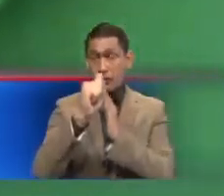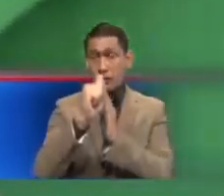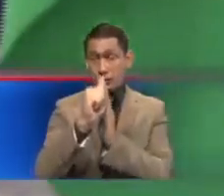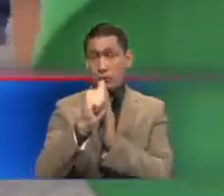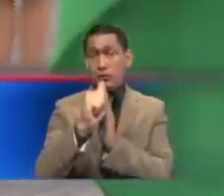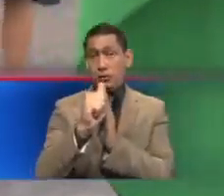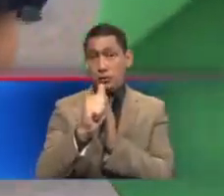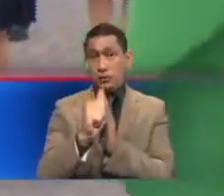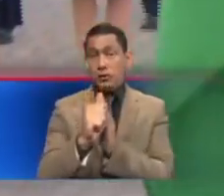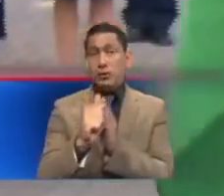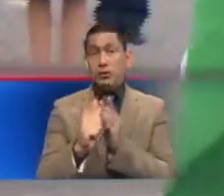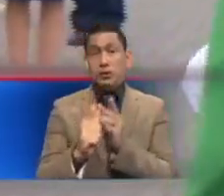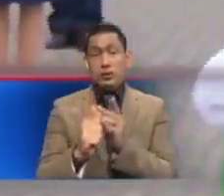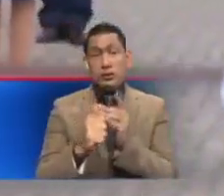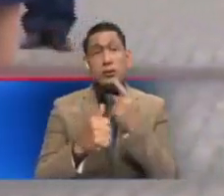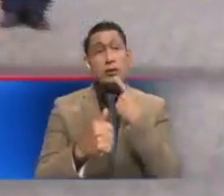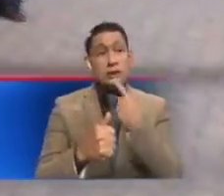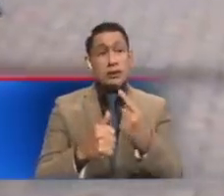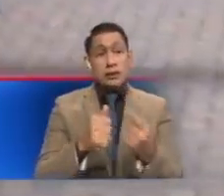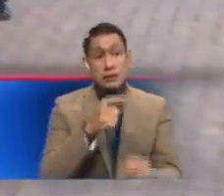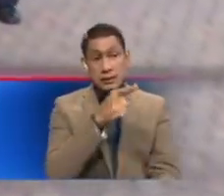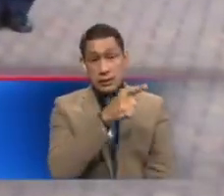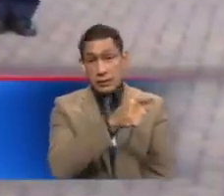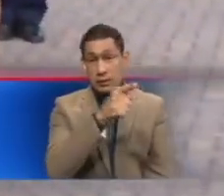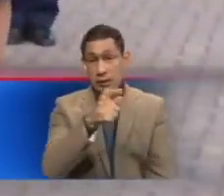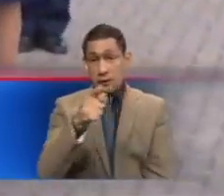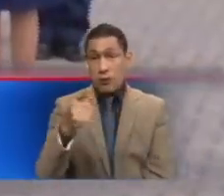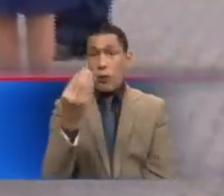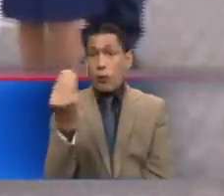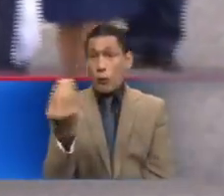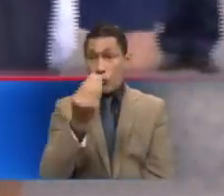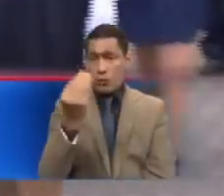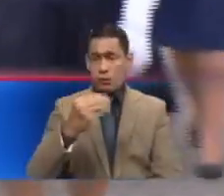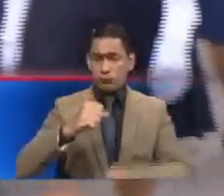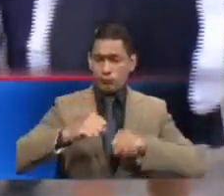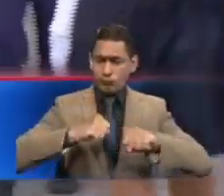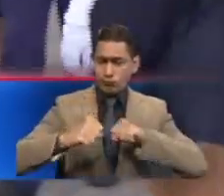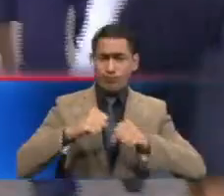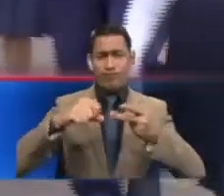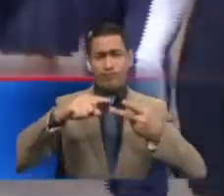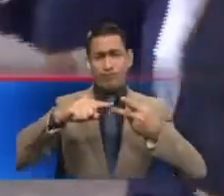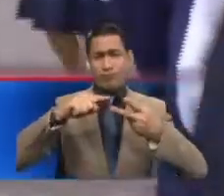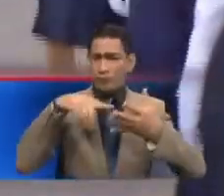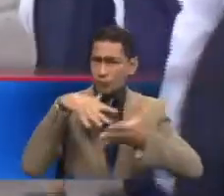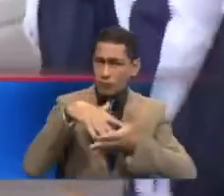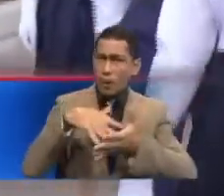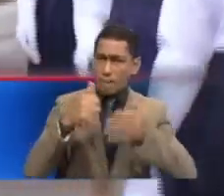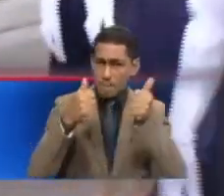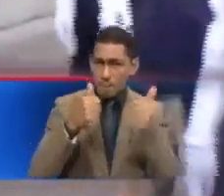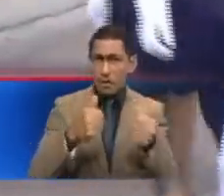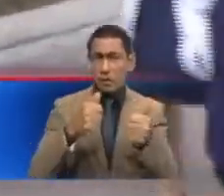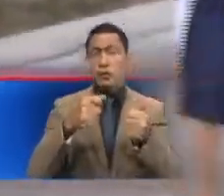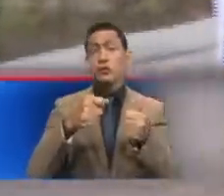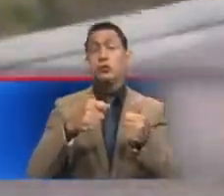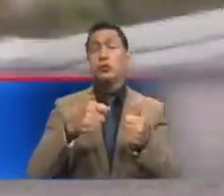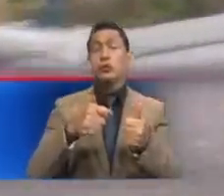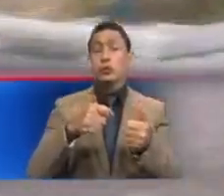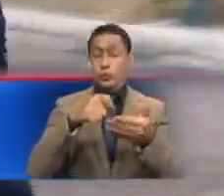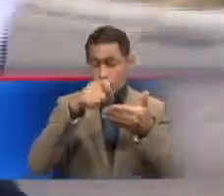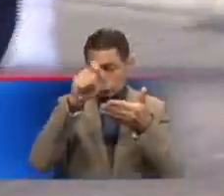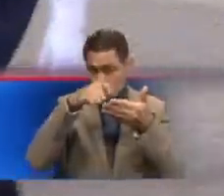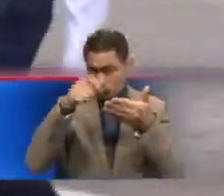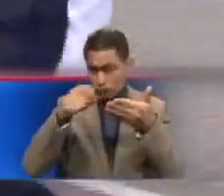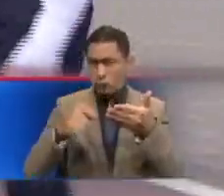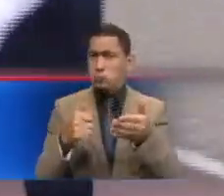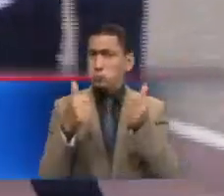el esfuerzo definitivamente de cada uno de estos jóvenes, de cada uno de estos estudiantes, por mejorar un futuro.